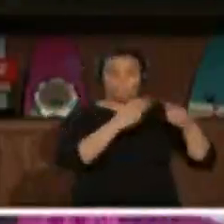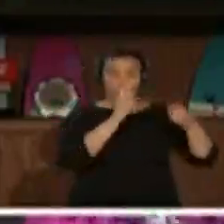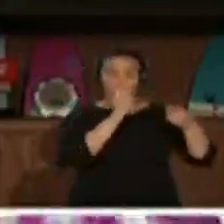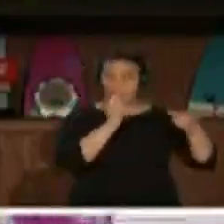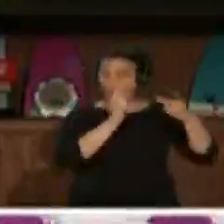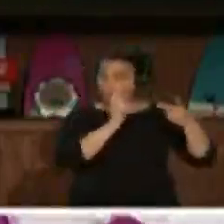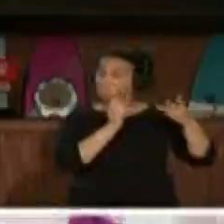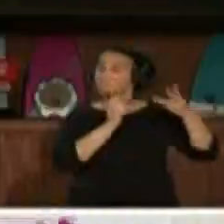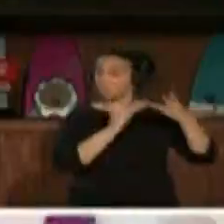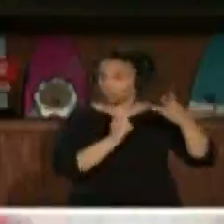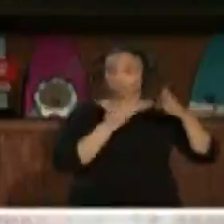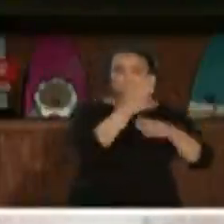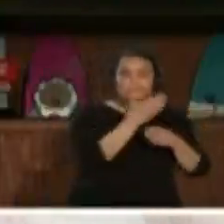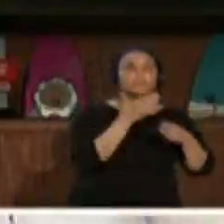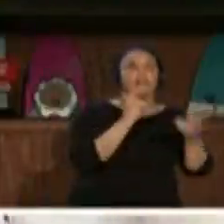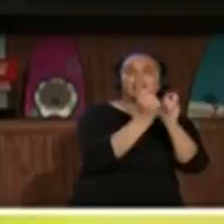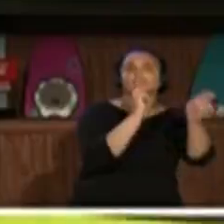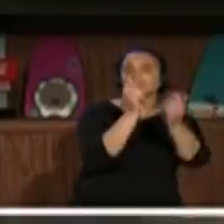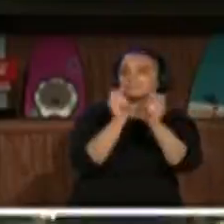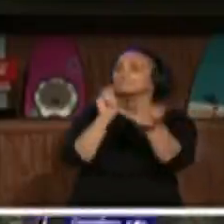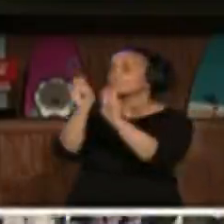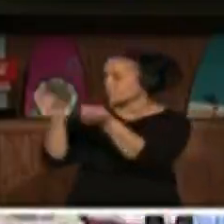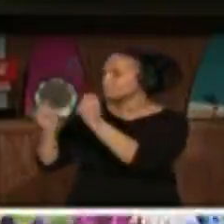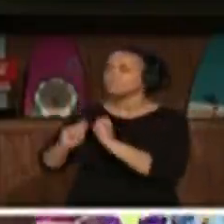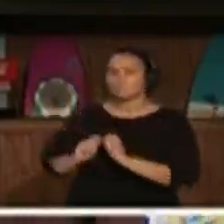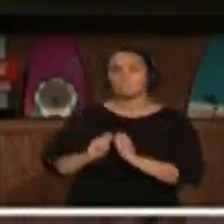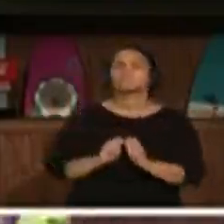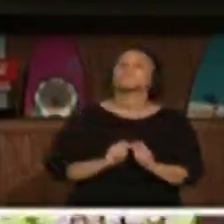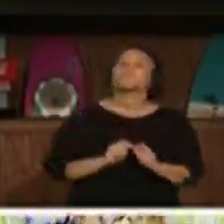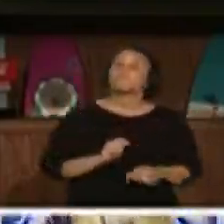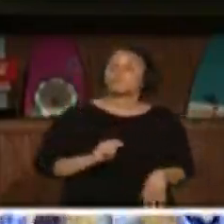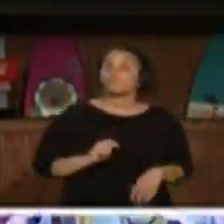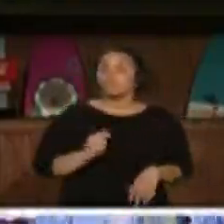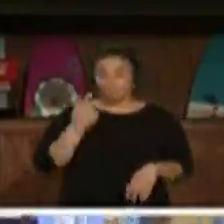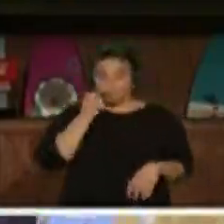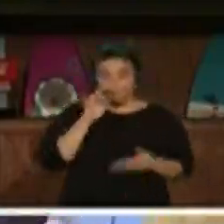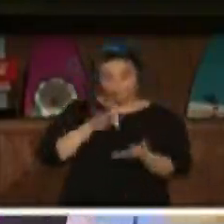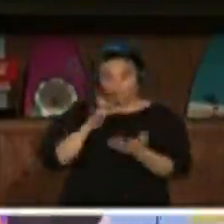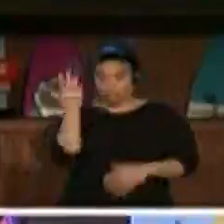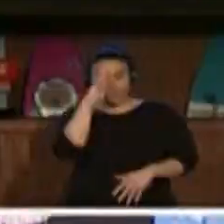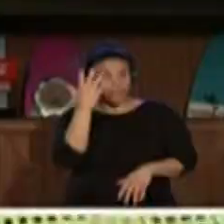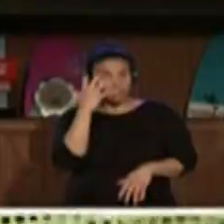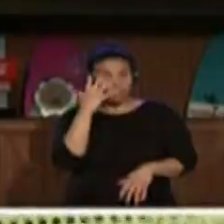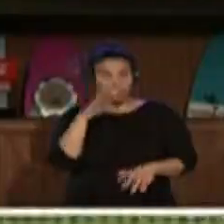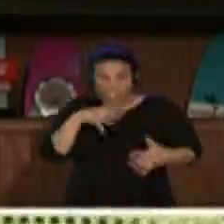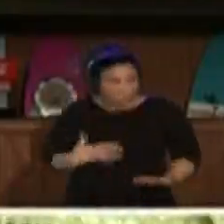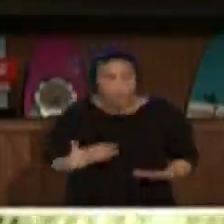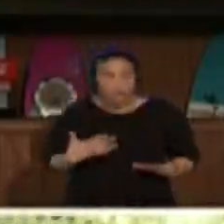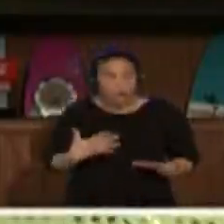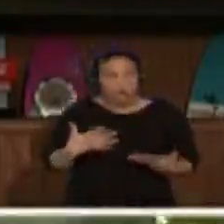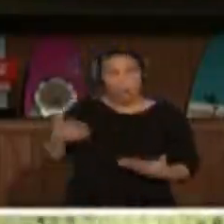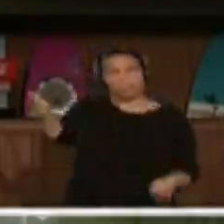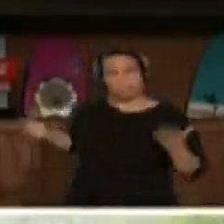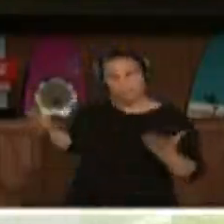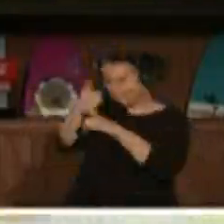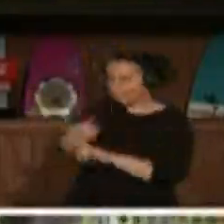Juan Rolo, César Fernández Trujillo. Hoy es día carnaval, ya no es como antaño,